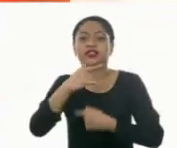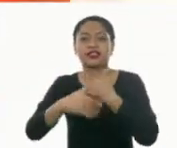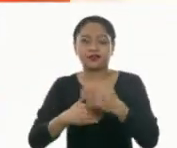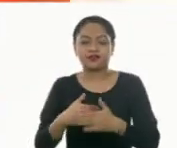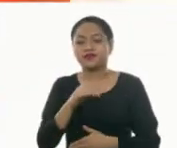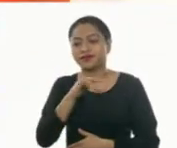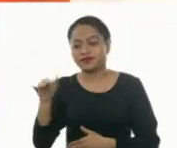pues vamos a verlo.